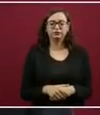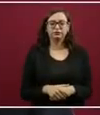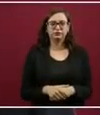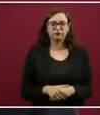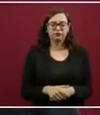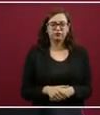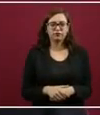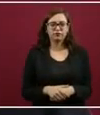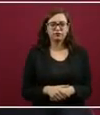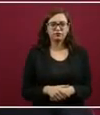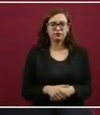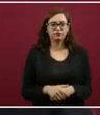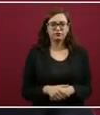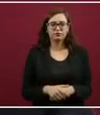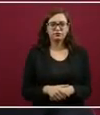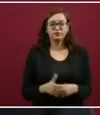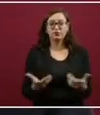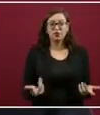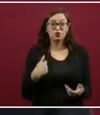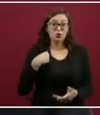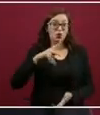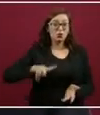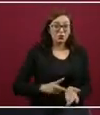completo. Bueno, aquí les he dicho